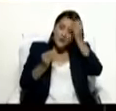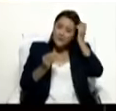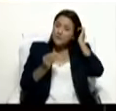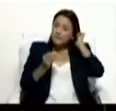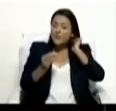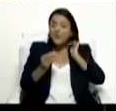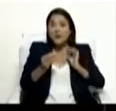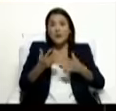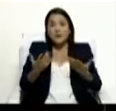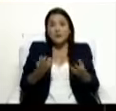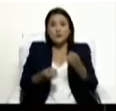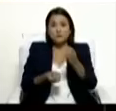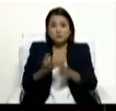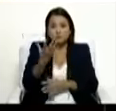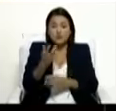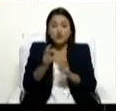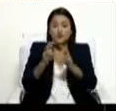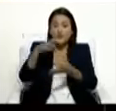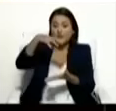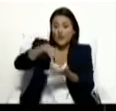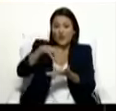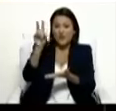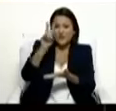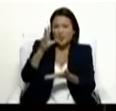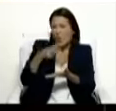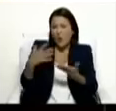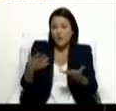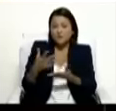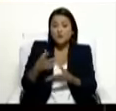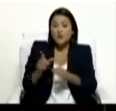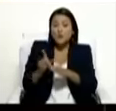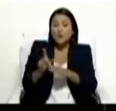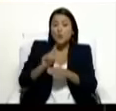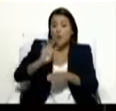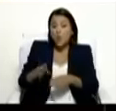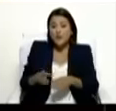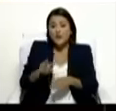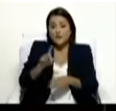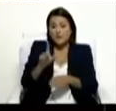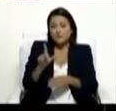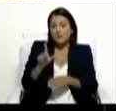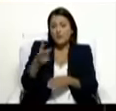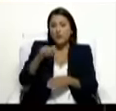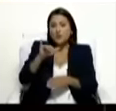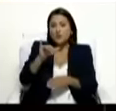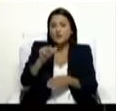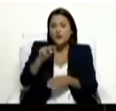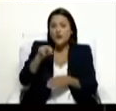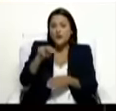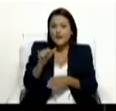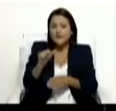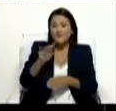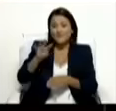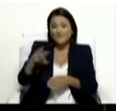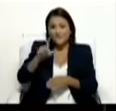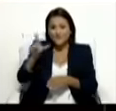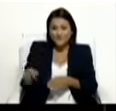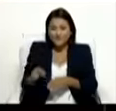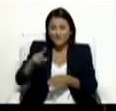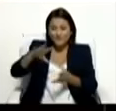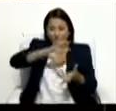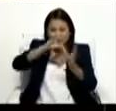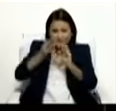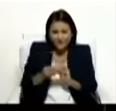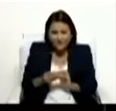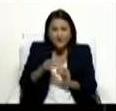nuevo estado, el estado de la Guayana Esequiba. Esas cinco preguntas encierran toda la historia de